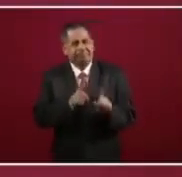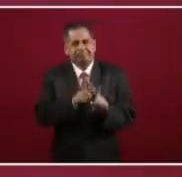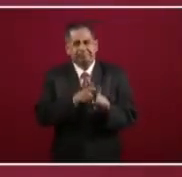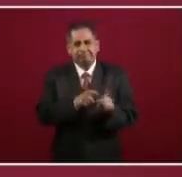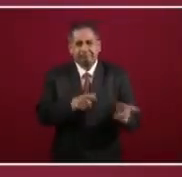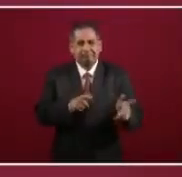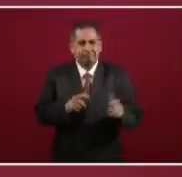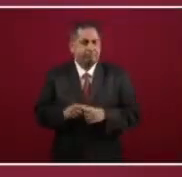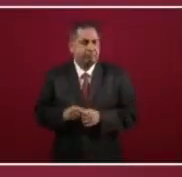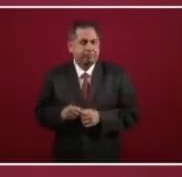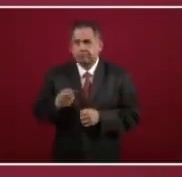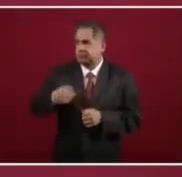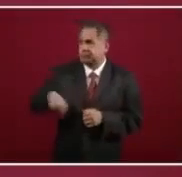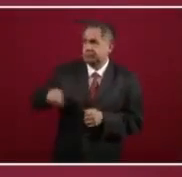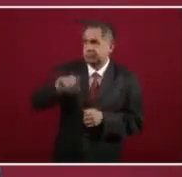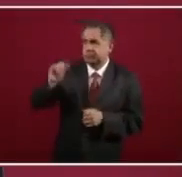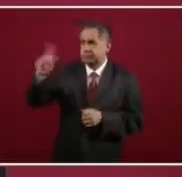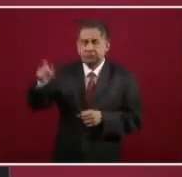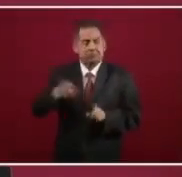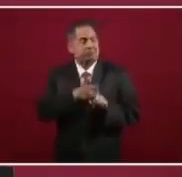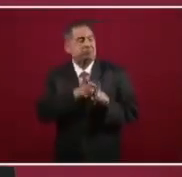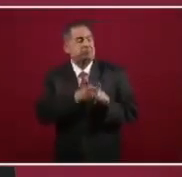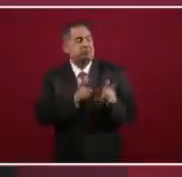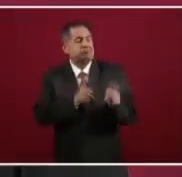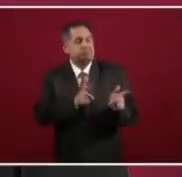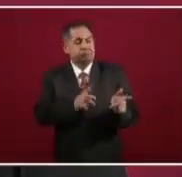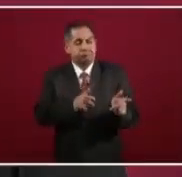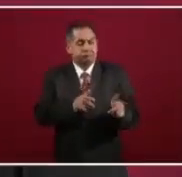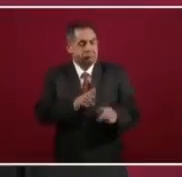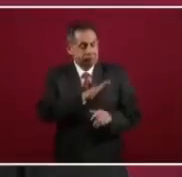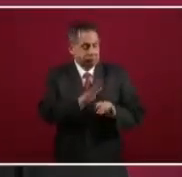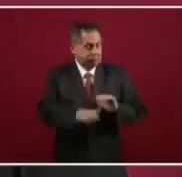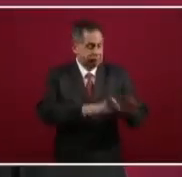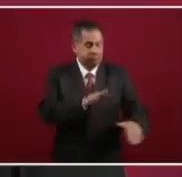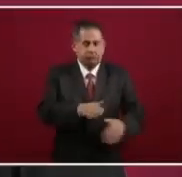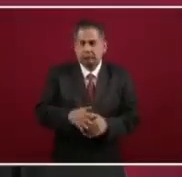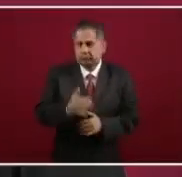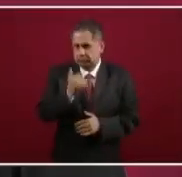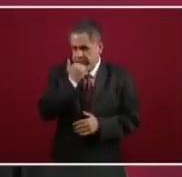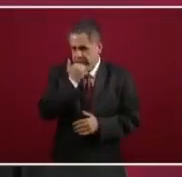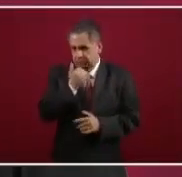las autoridades de los fallecidos